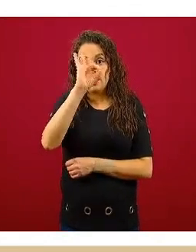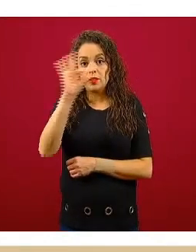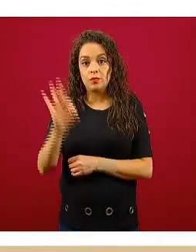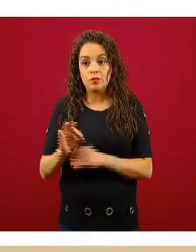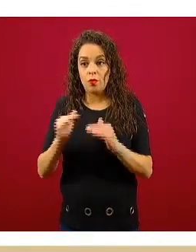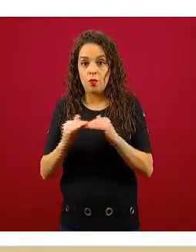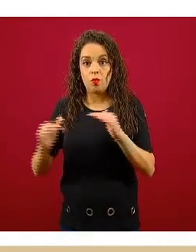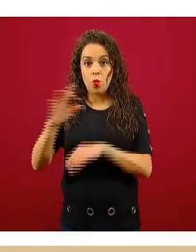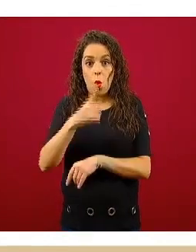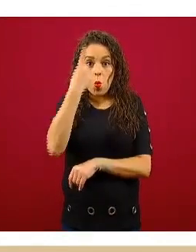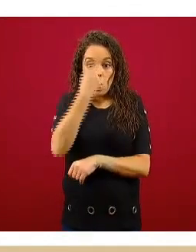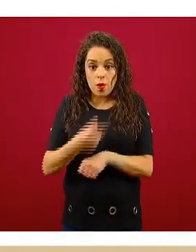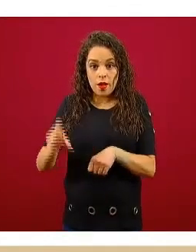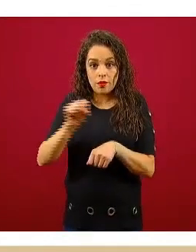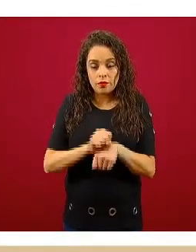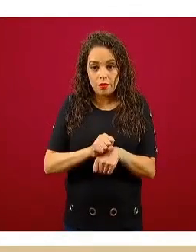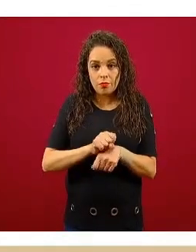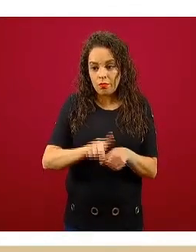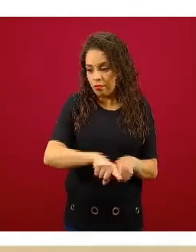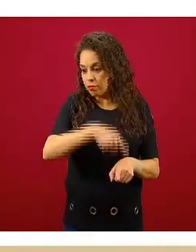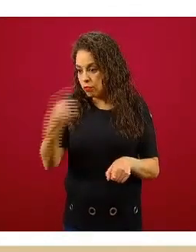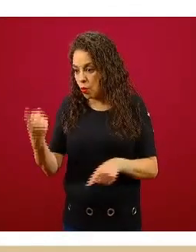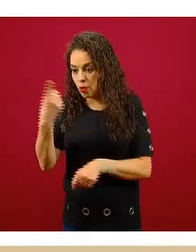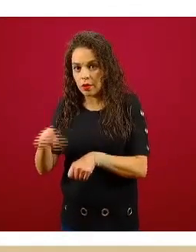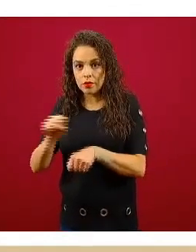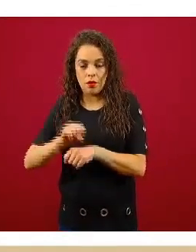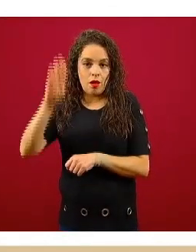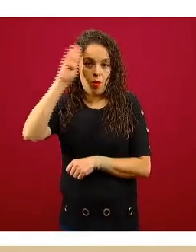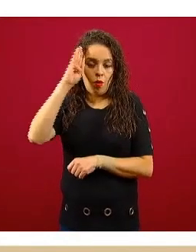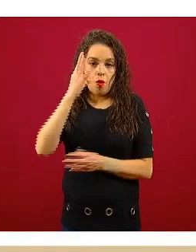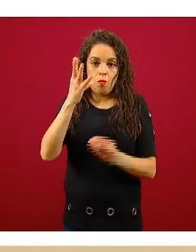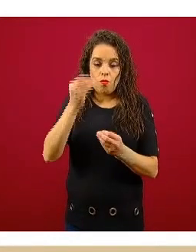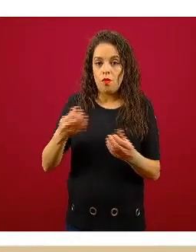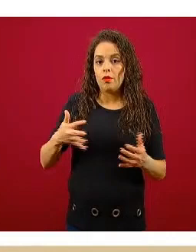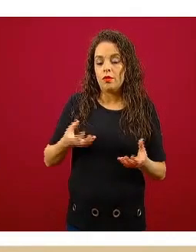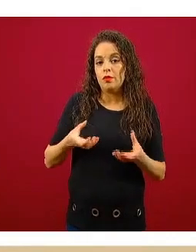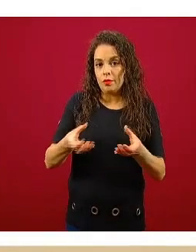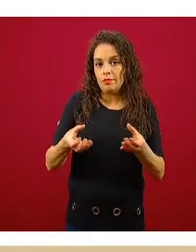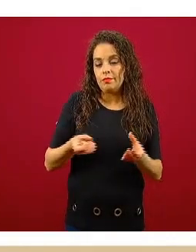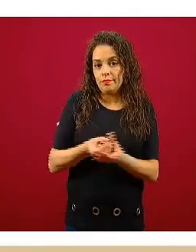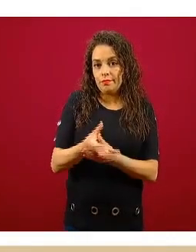una semana a la otra. La siguiente, por favor.